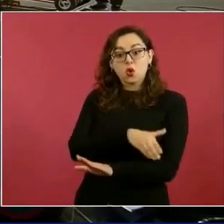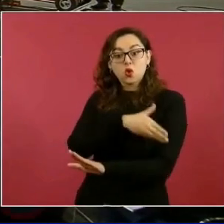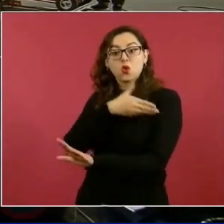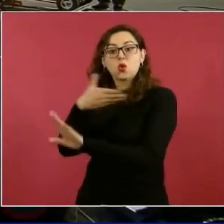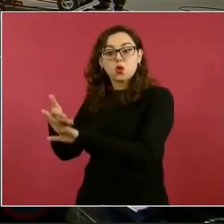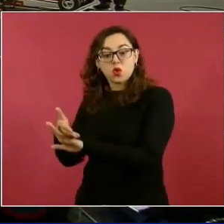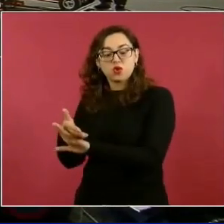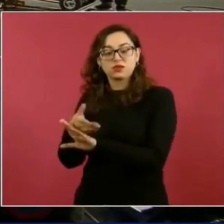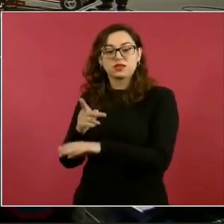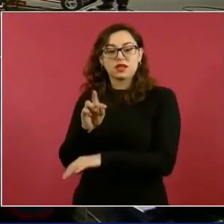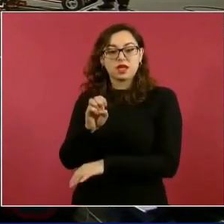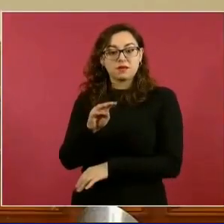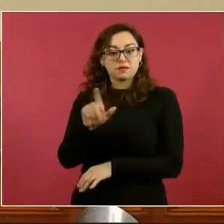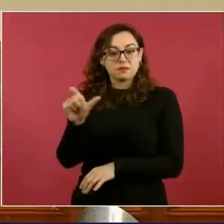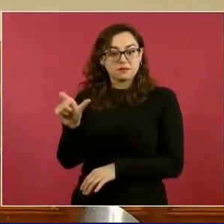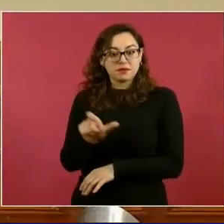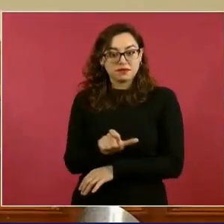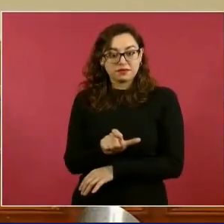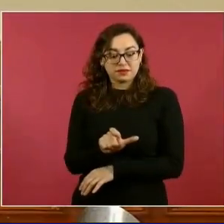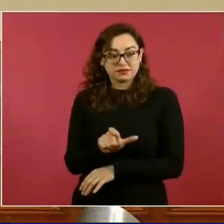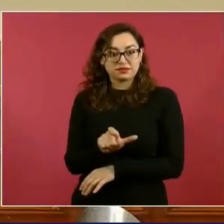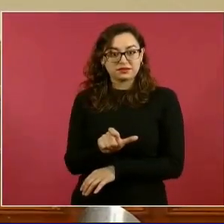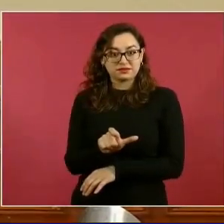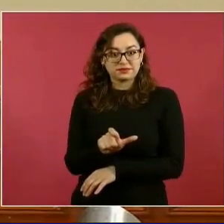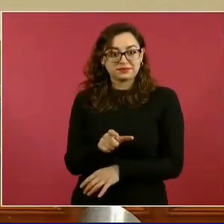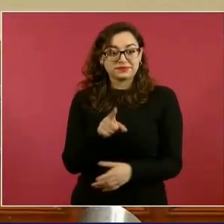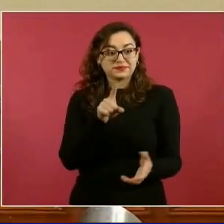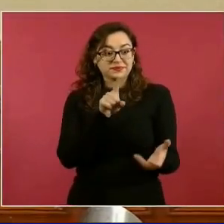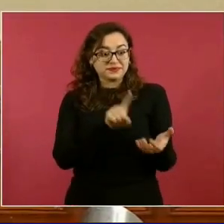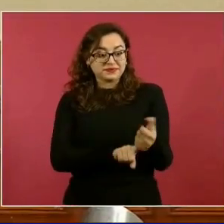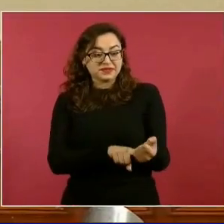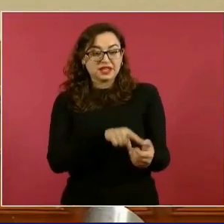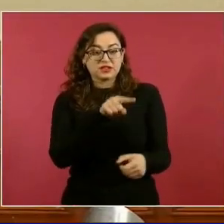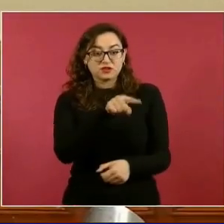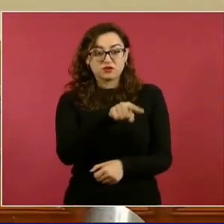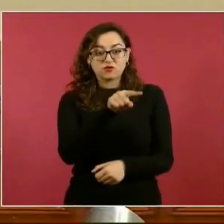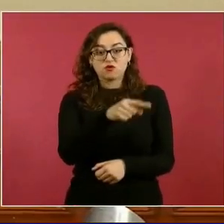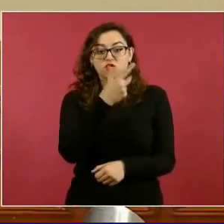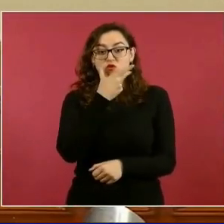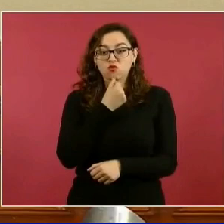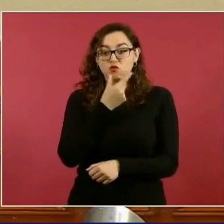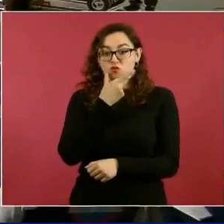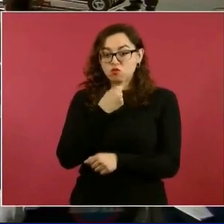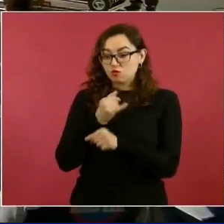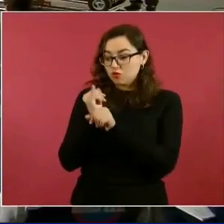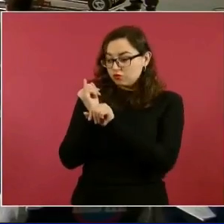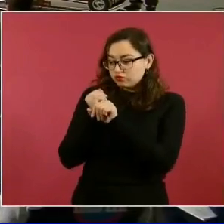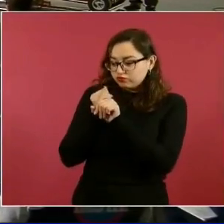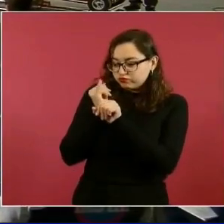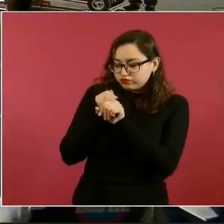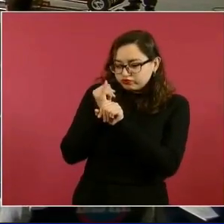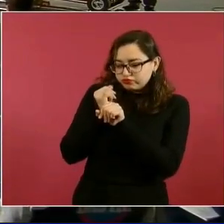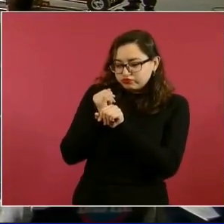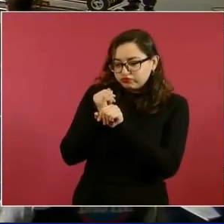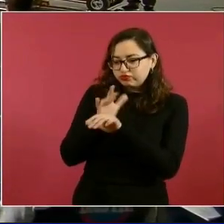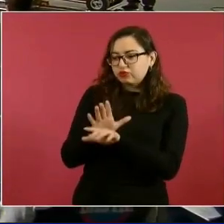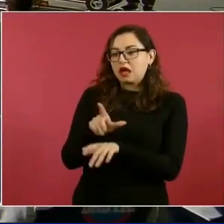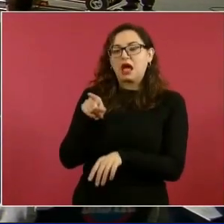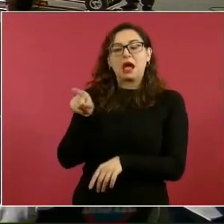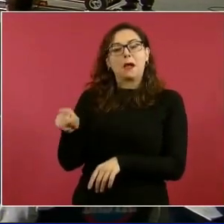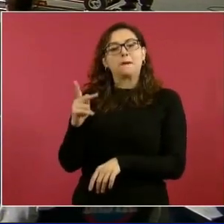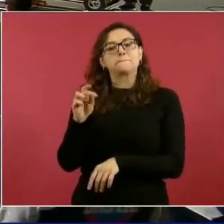en donde el que hace la investigación acusando a Pemex de ser un monopolio